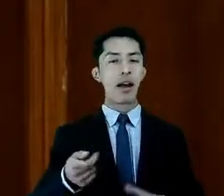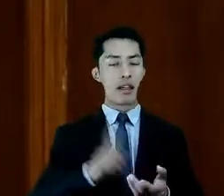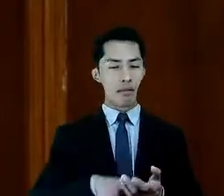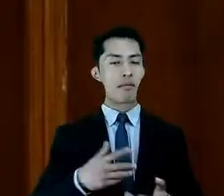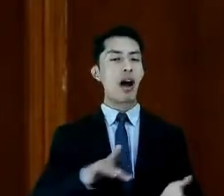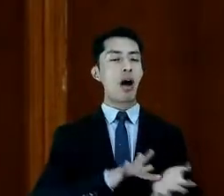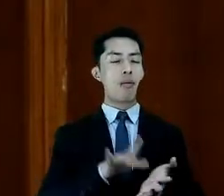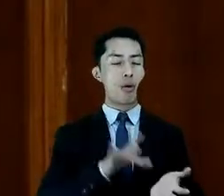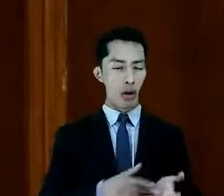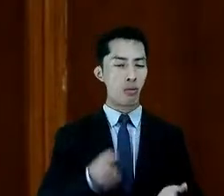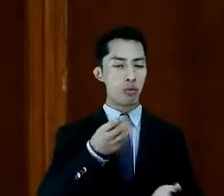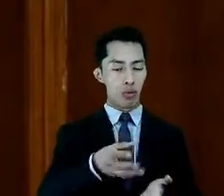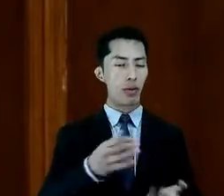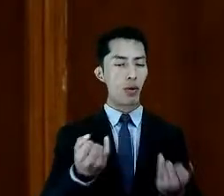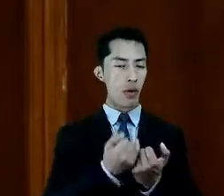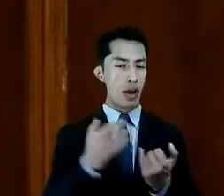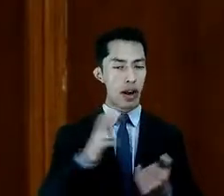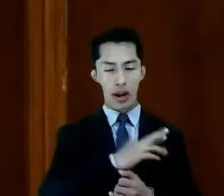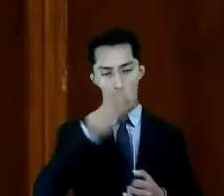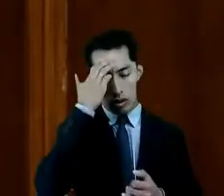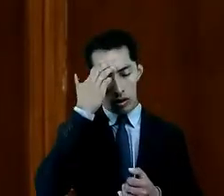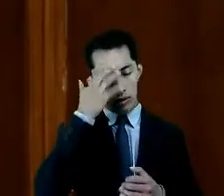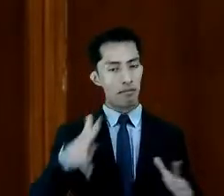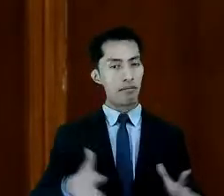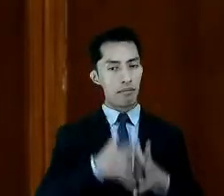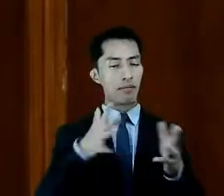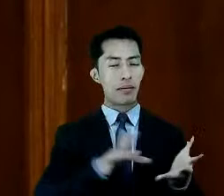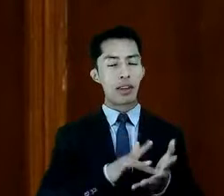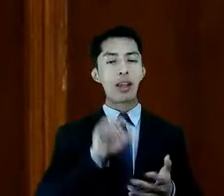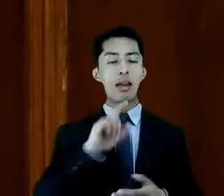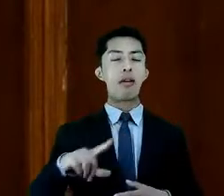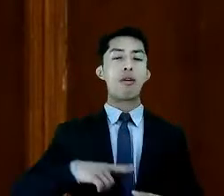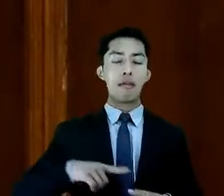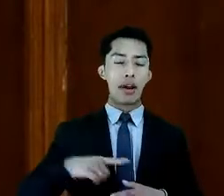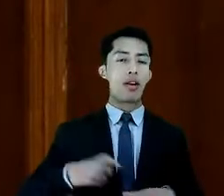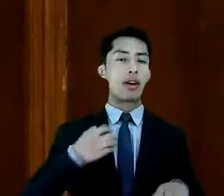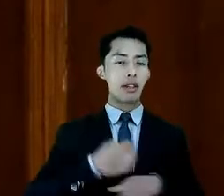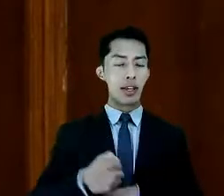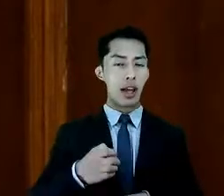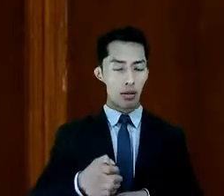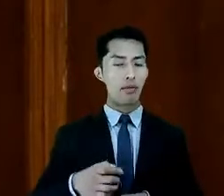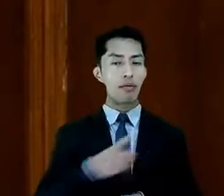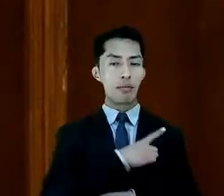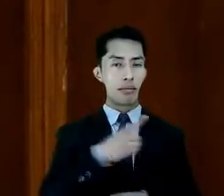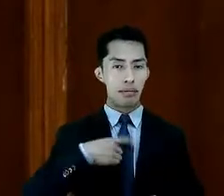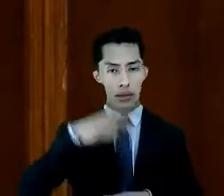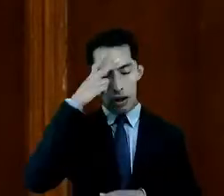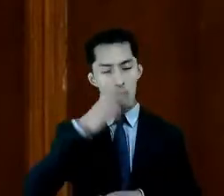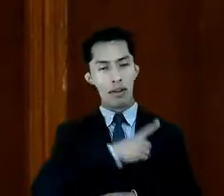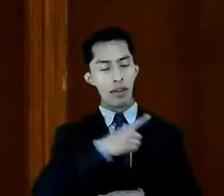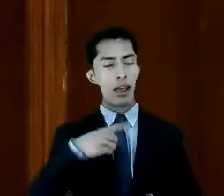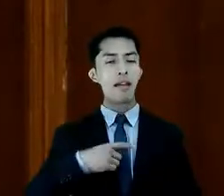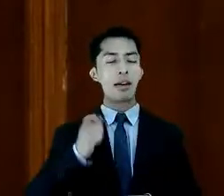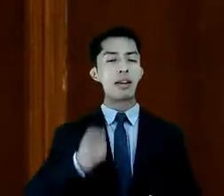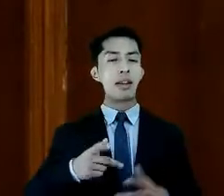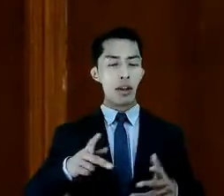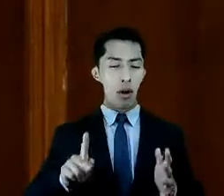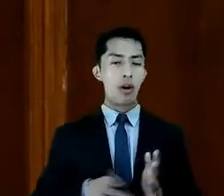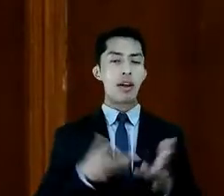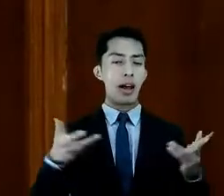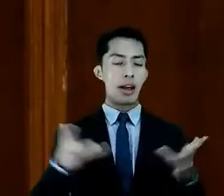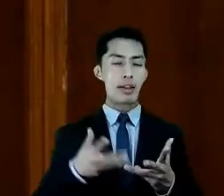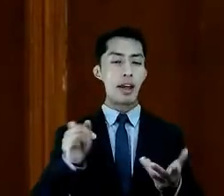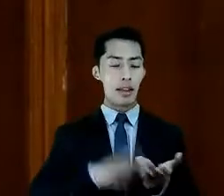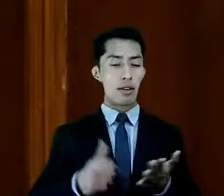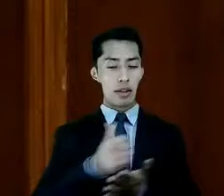estímulos y reconocimientos, además de que el gobierno estatal debe habilitar en cada centro